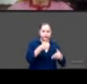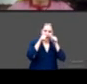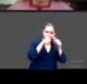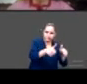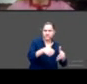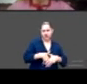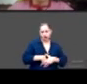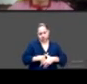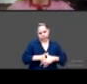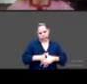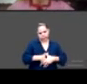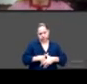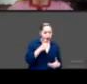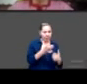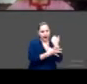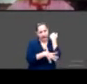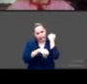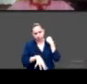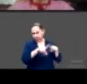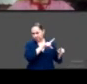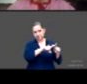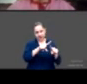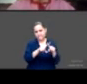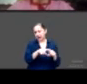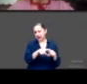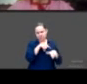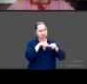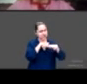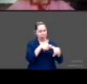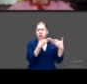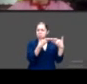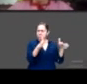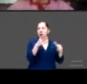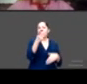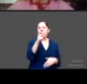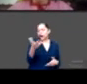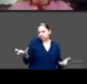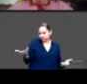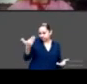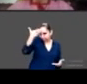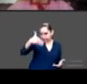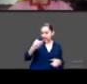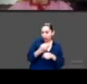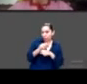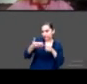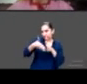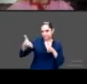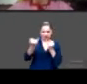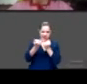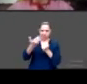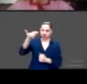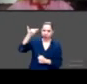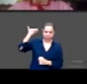evidencias de otras epidemias que han ocurrido sabemos que la gente puede dejar los jóvenes las jóvenes